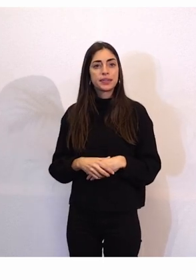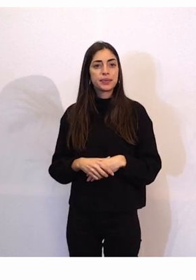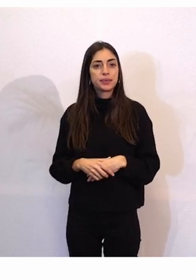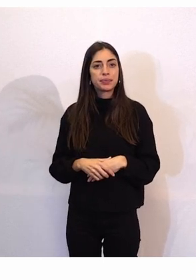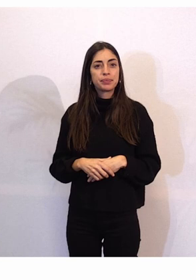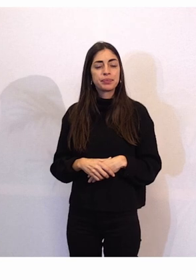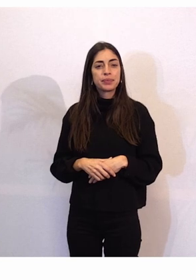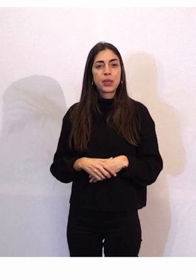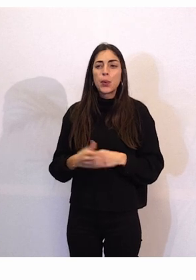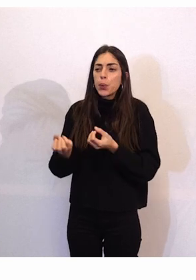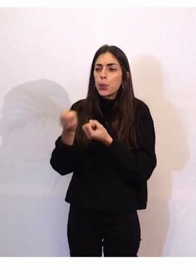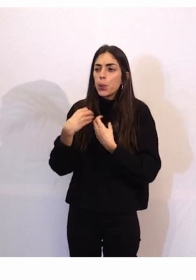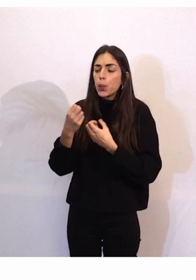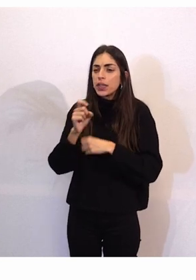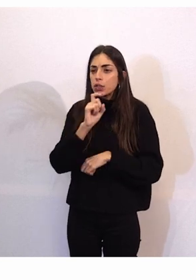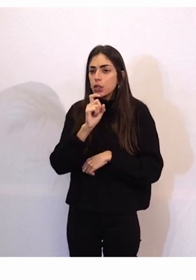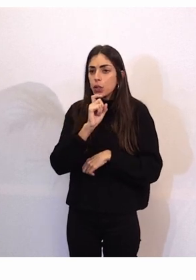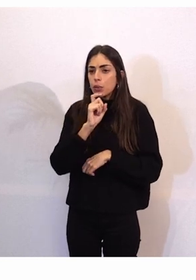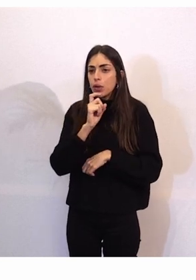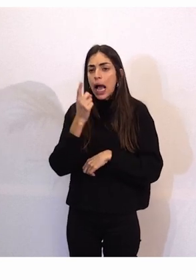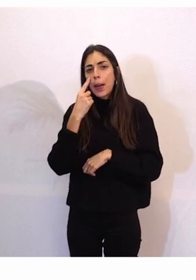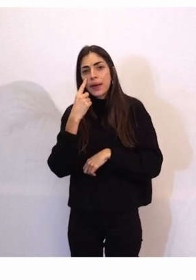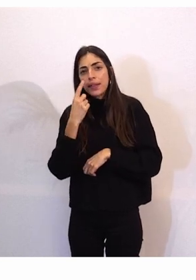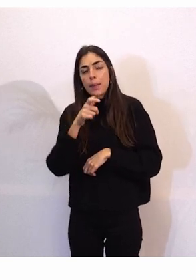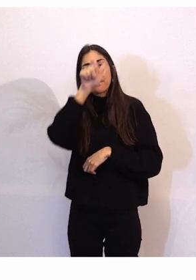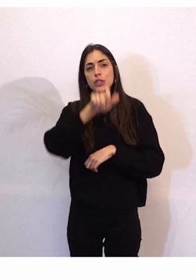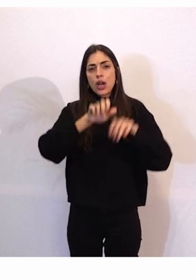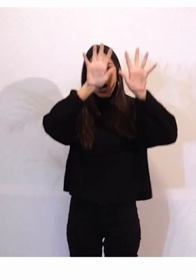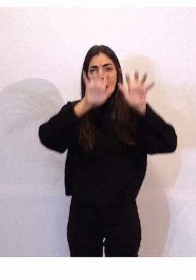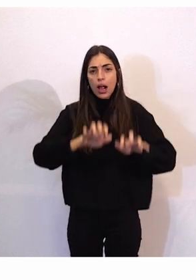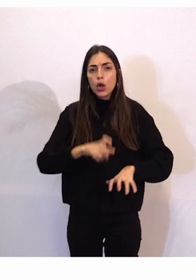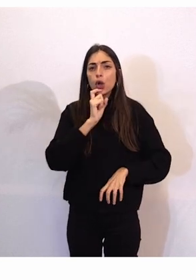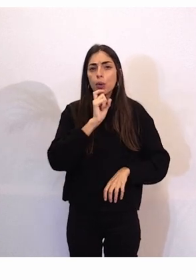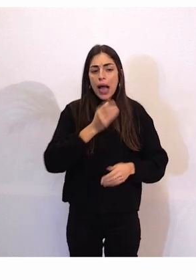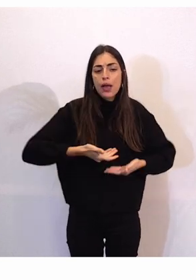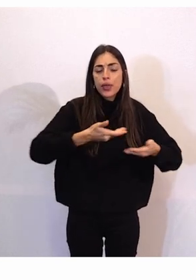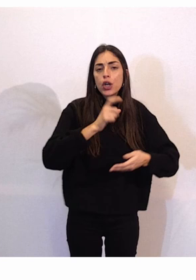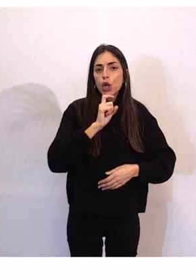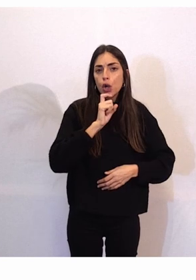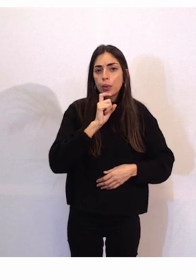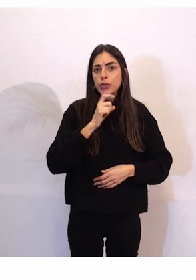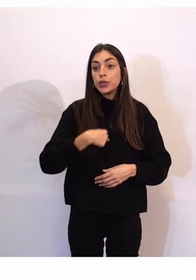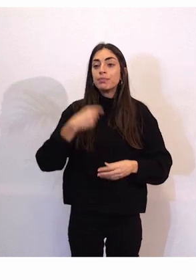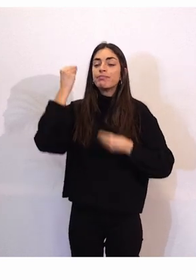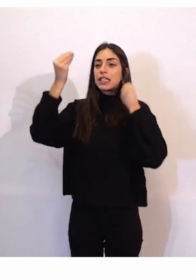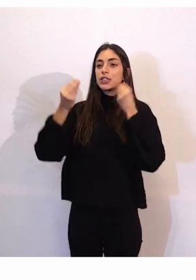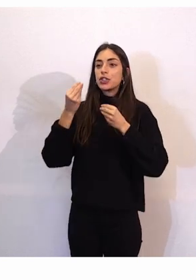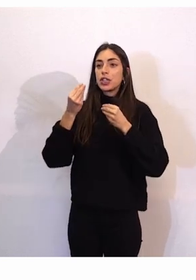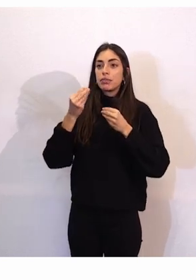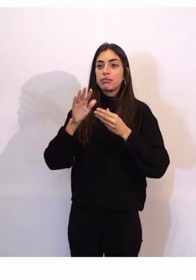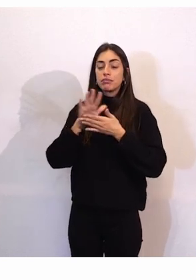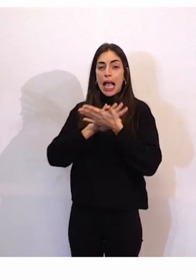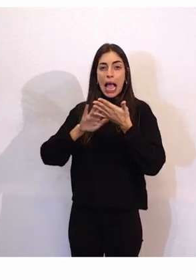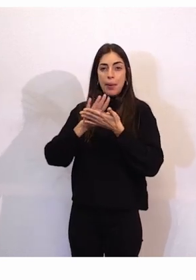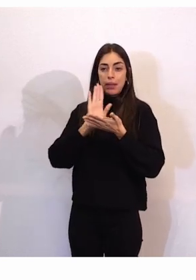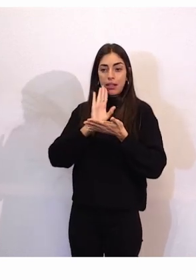Que os cuente. ¿Cómo conocer a la persona? ¿Cómo ayudarle? Sí. Es que yo creo que lo está diciendo muy bien Elena,